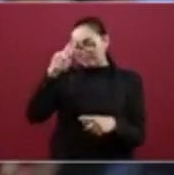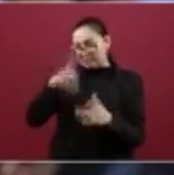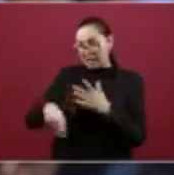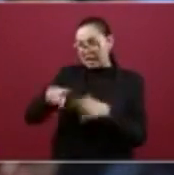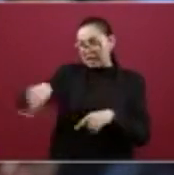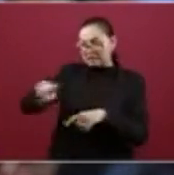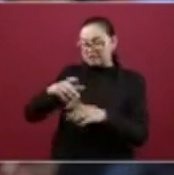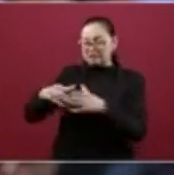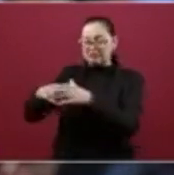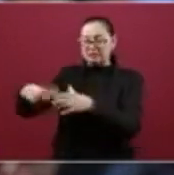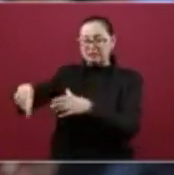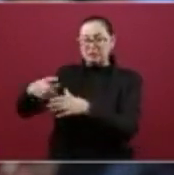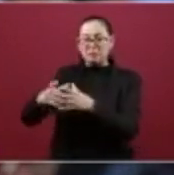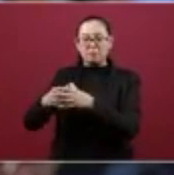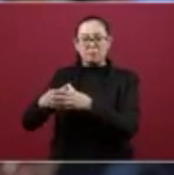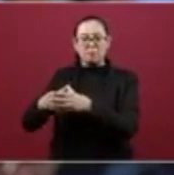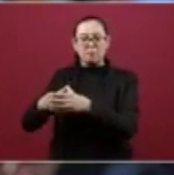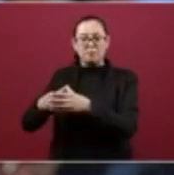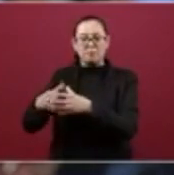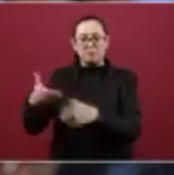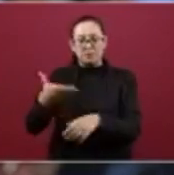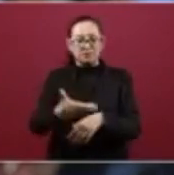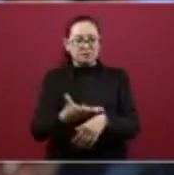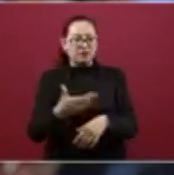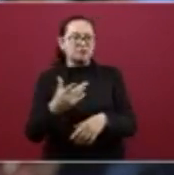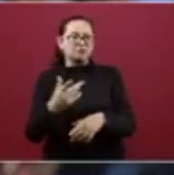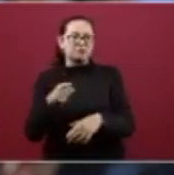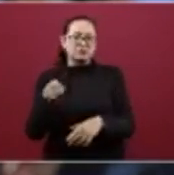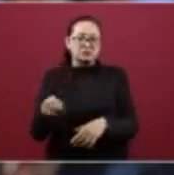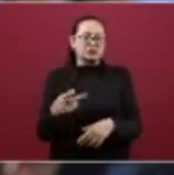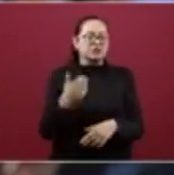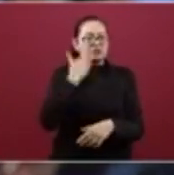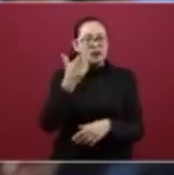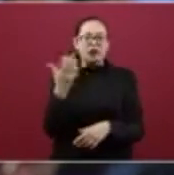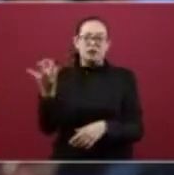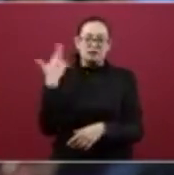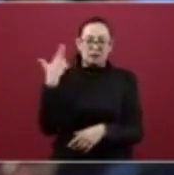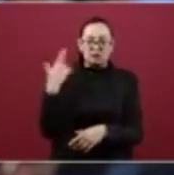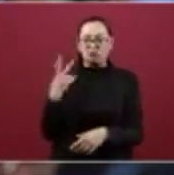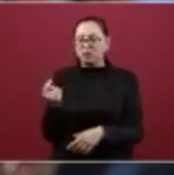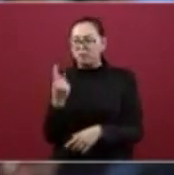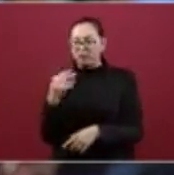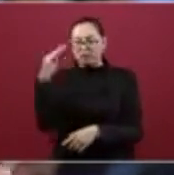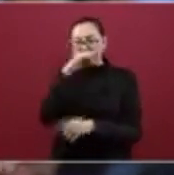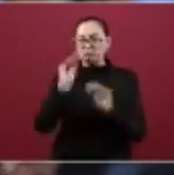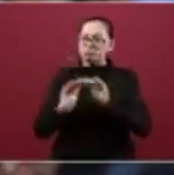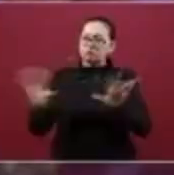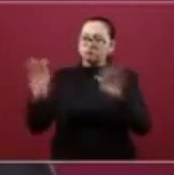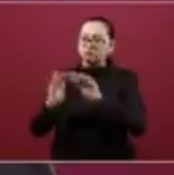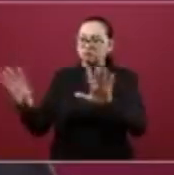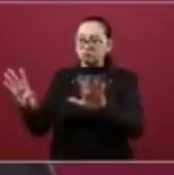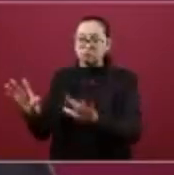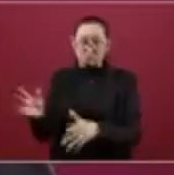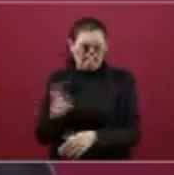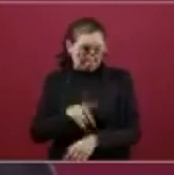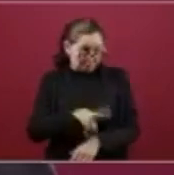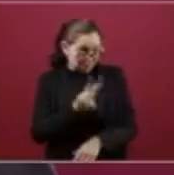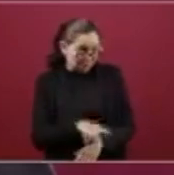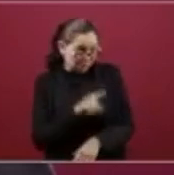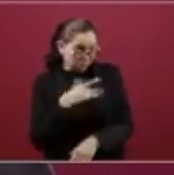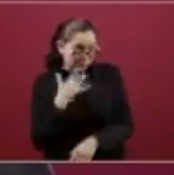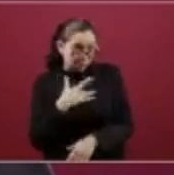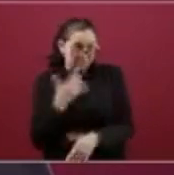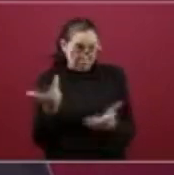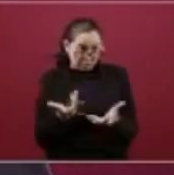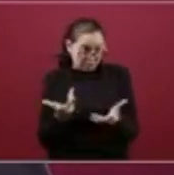medios consignaron que le pidieron canales de televisión y estaciones de radio. ¿Esto sí es algo que esté considerando el